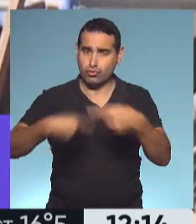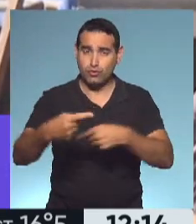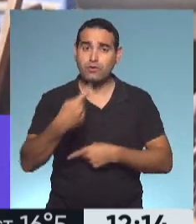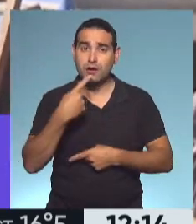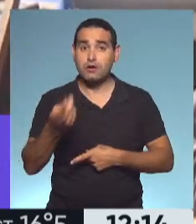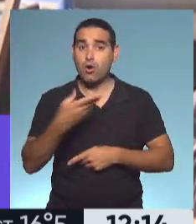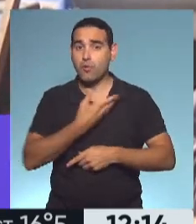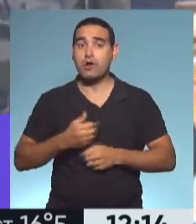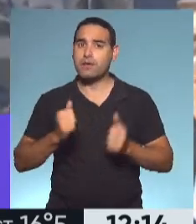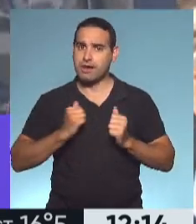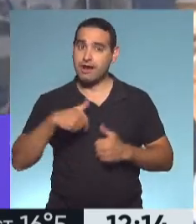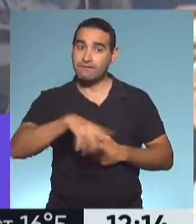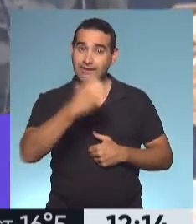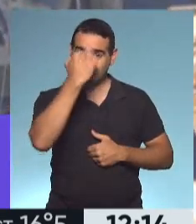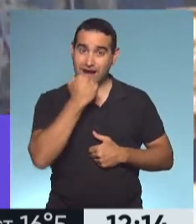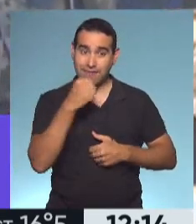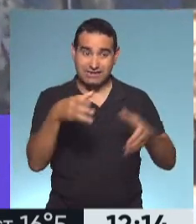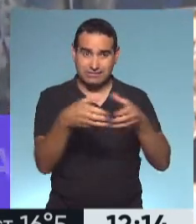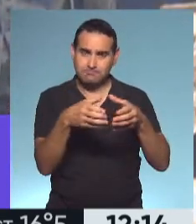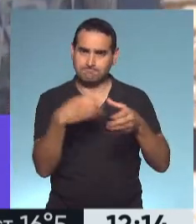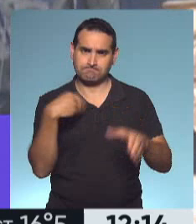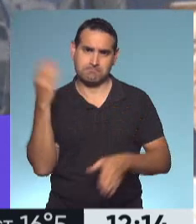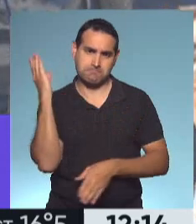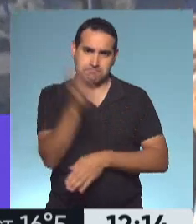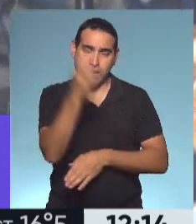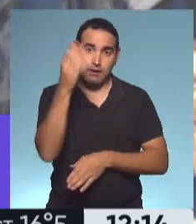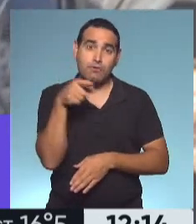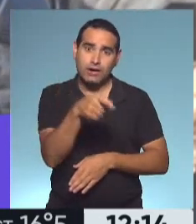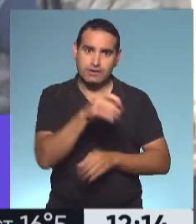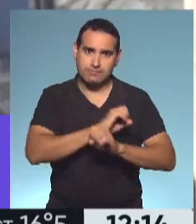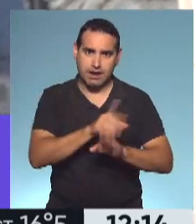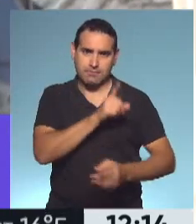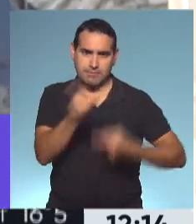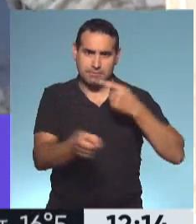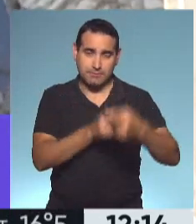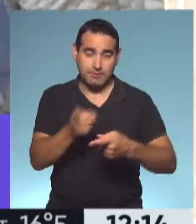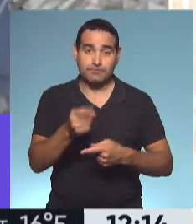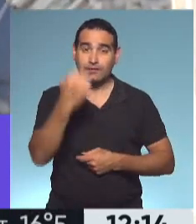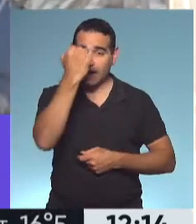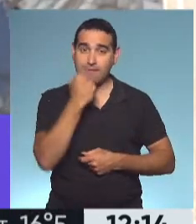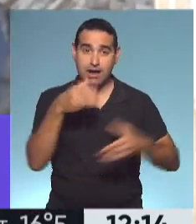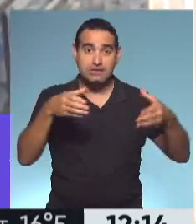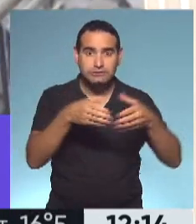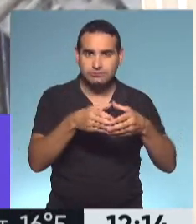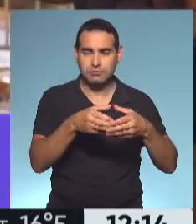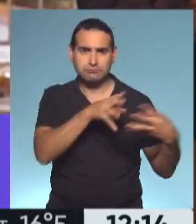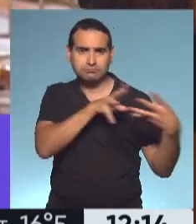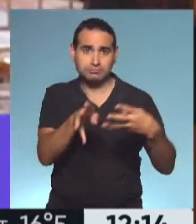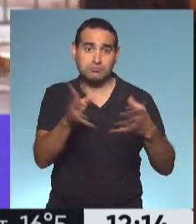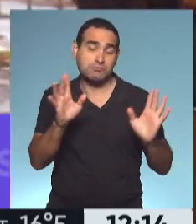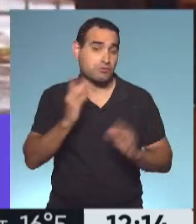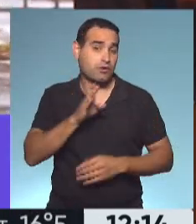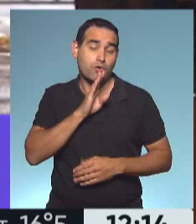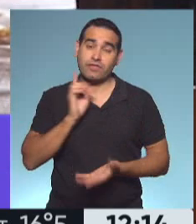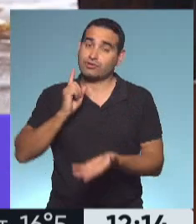Hamas pague un alto precio por los misiles lanzados contra su país. Los ataques de Hamas fueron en respuesta a la decisión de